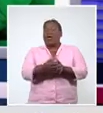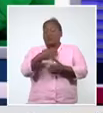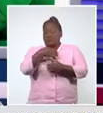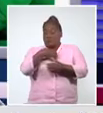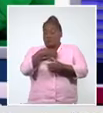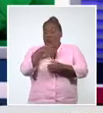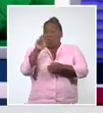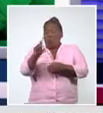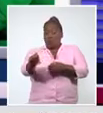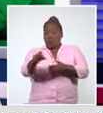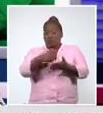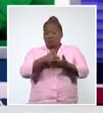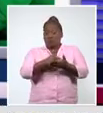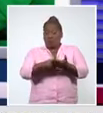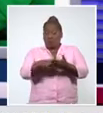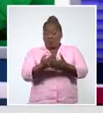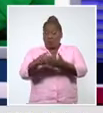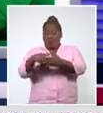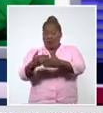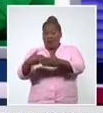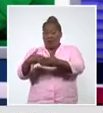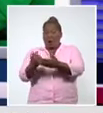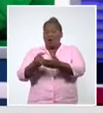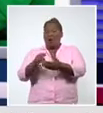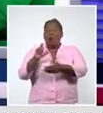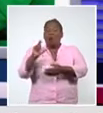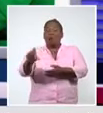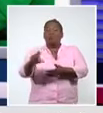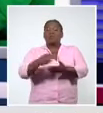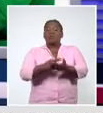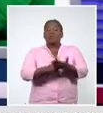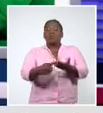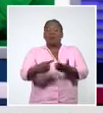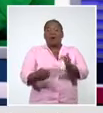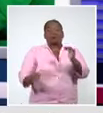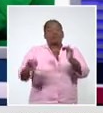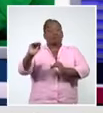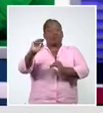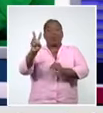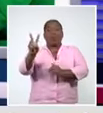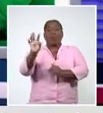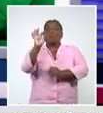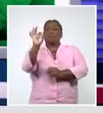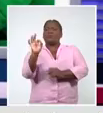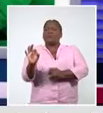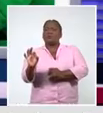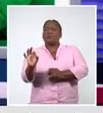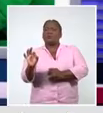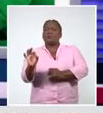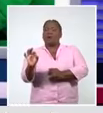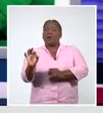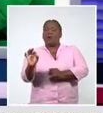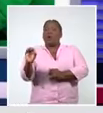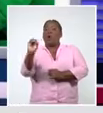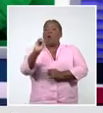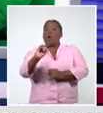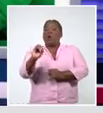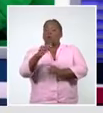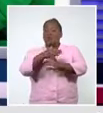últimos días, en las últimas semanas, un incremento, pero bueno, de un 2%. Y Oriente Medio con un